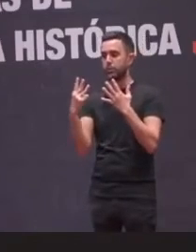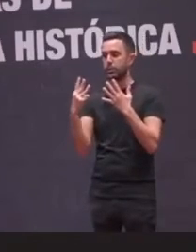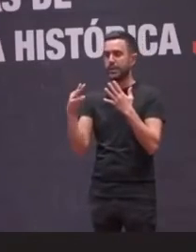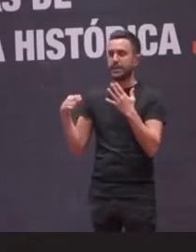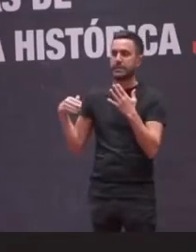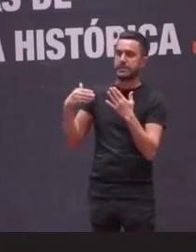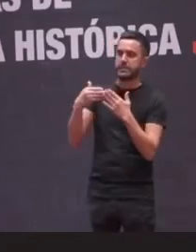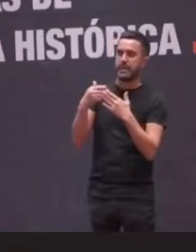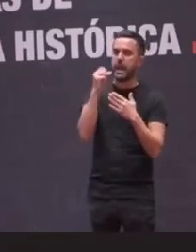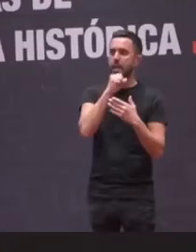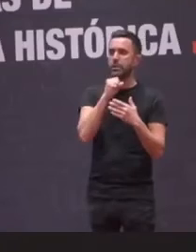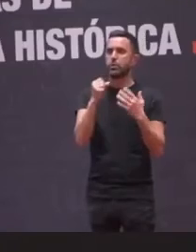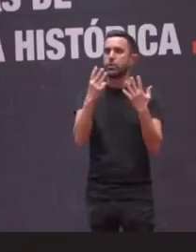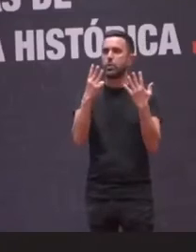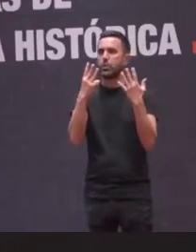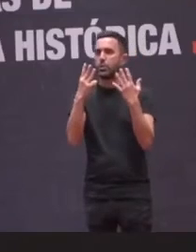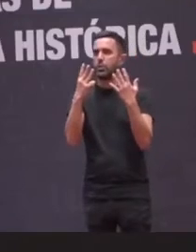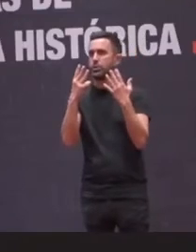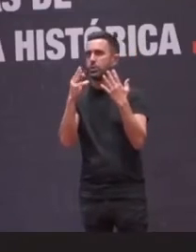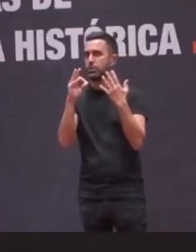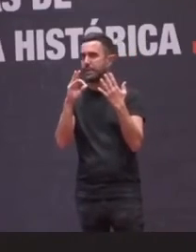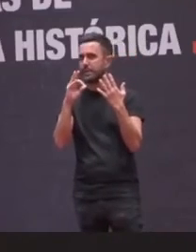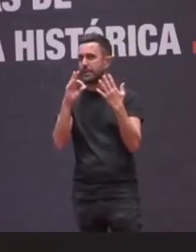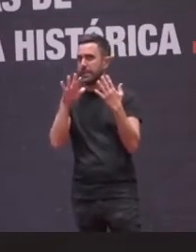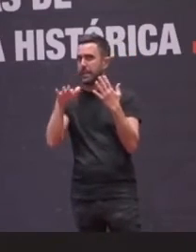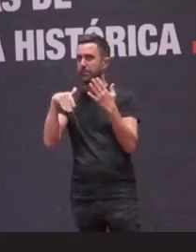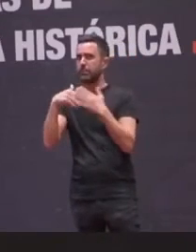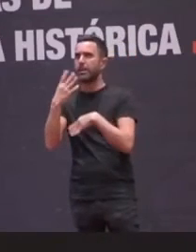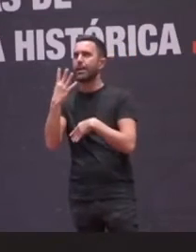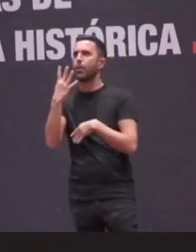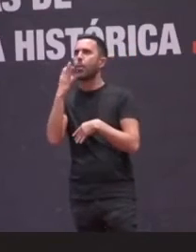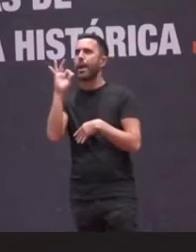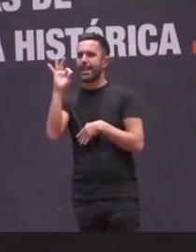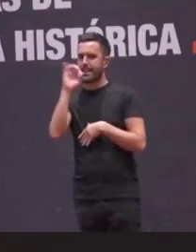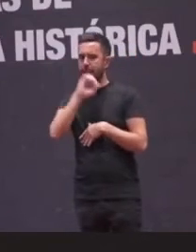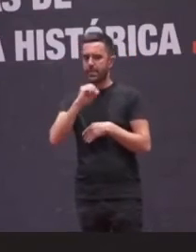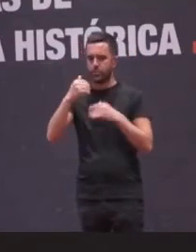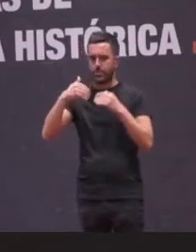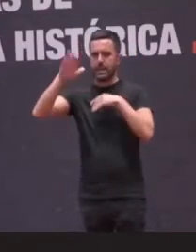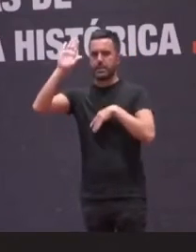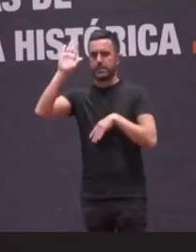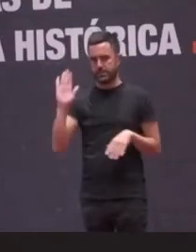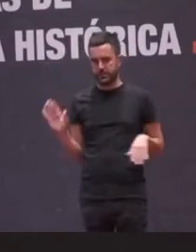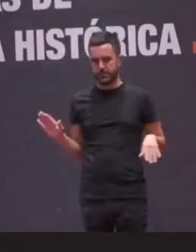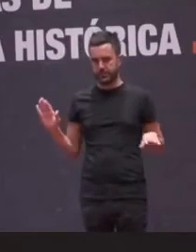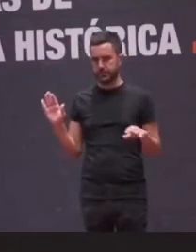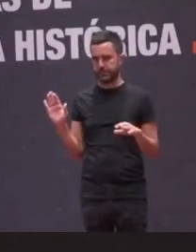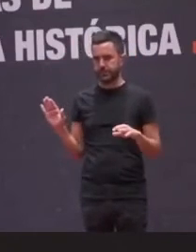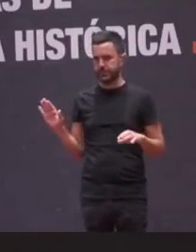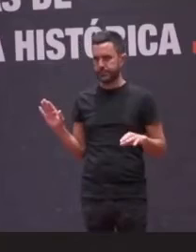pasaron 40 anos máis, e non se fixo nada. Ainda que a acción non prescribira,